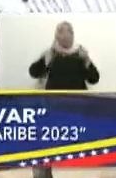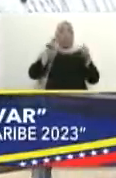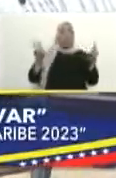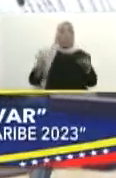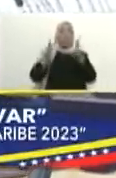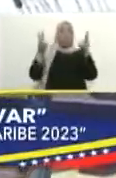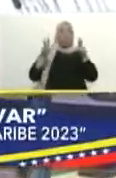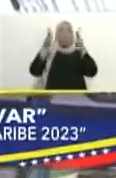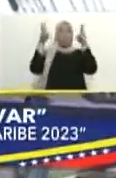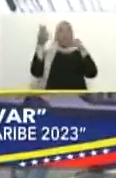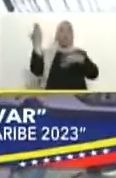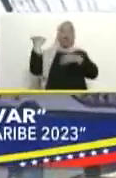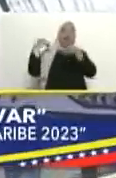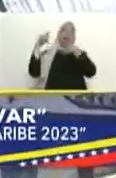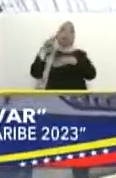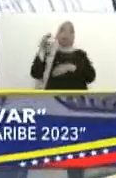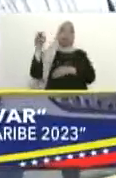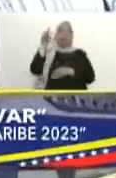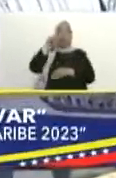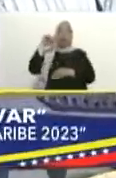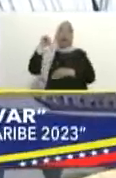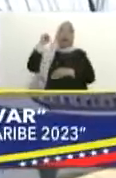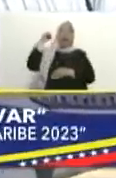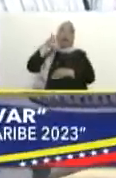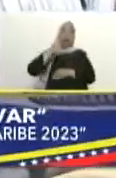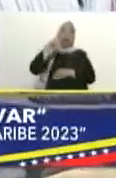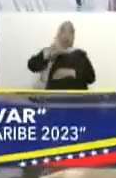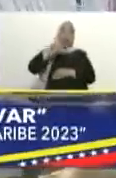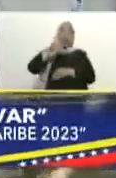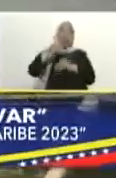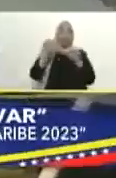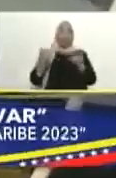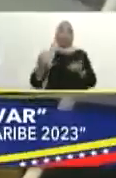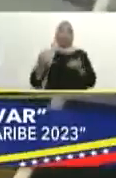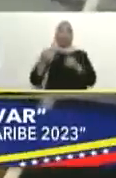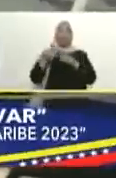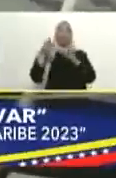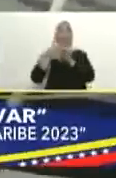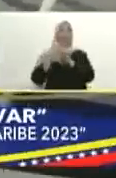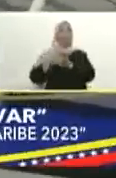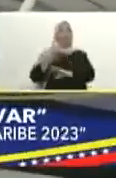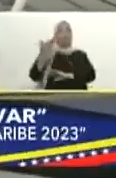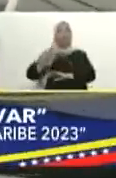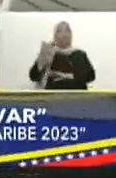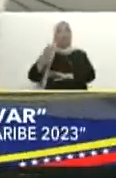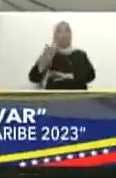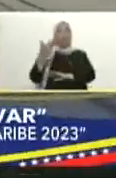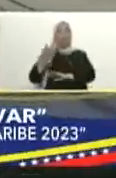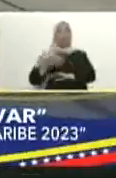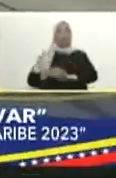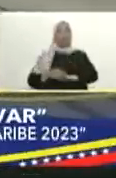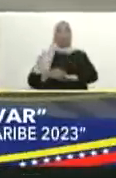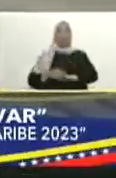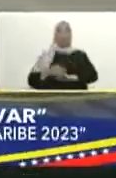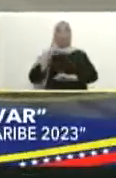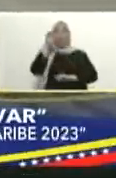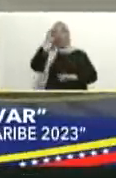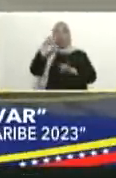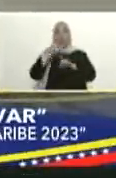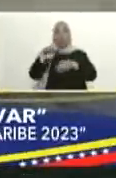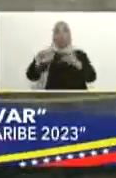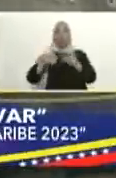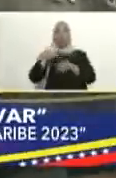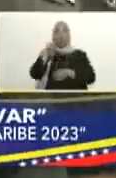hace 200 años. Este zarpe tiene el significado de conmemorar